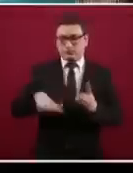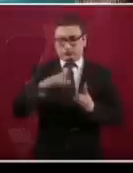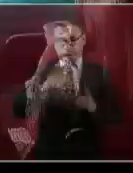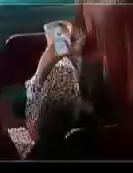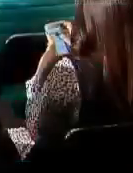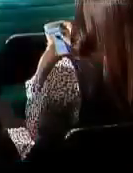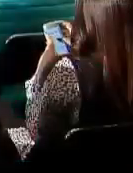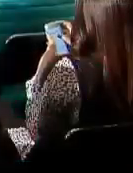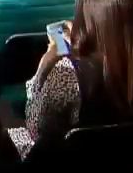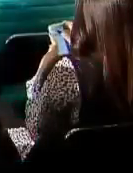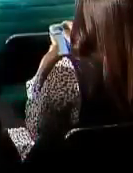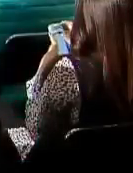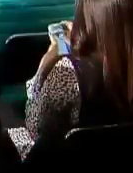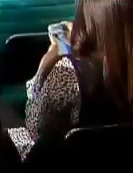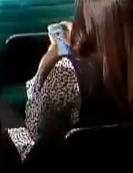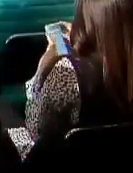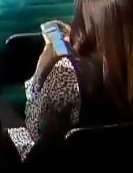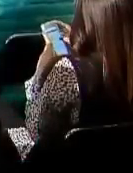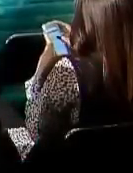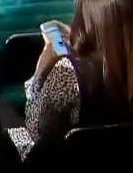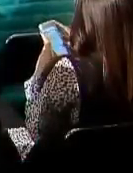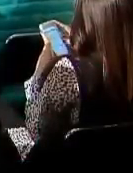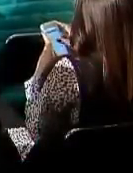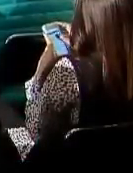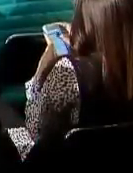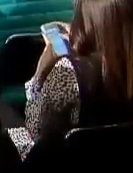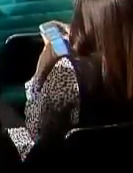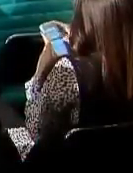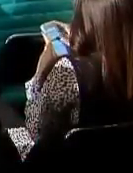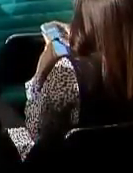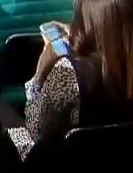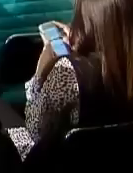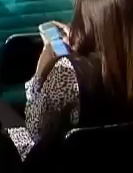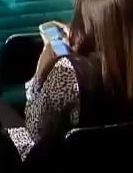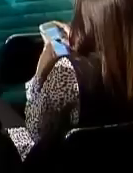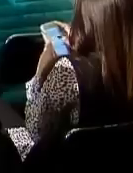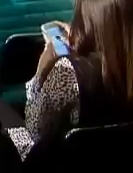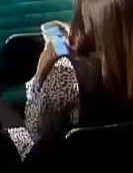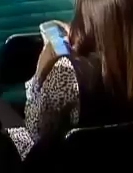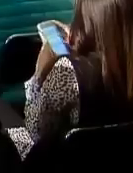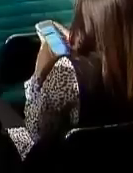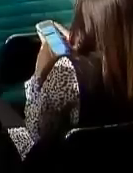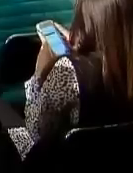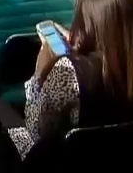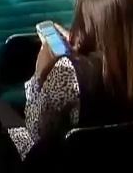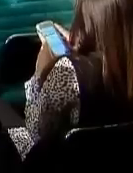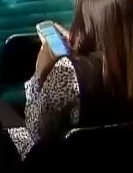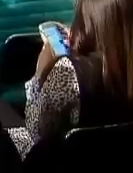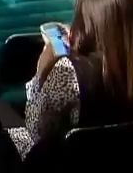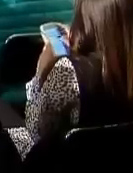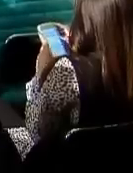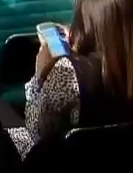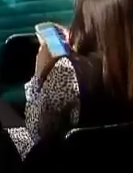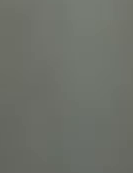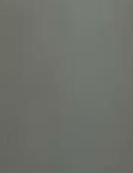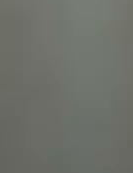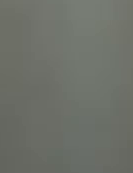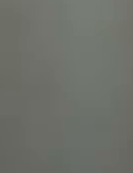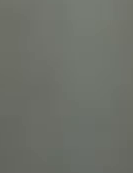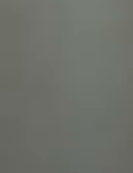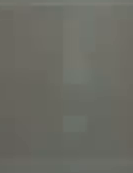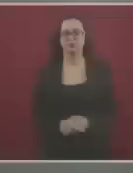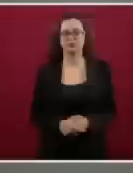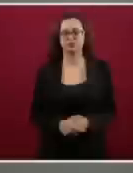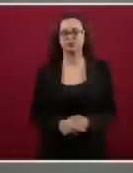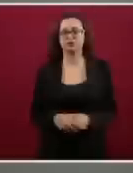de Educación Media Superior para Jóvenes con Discapacidad. Esta semana, el subsecretario de Educación Media Superior decía que